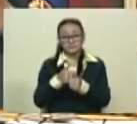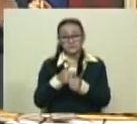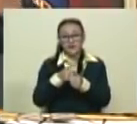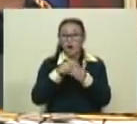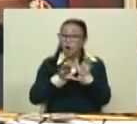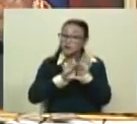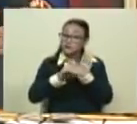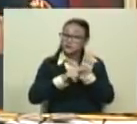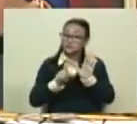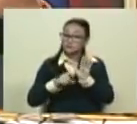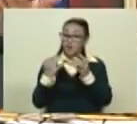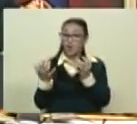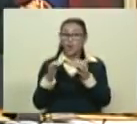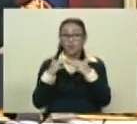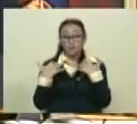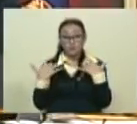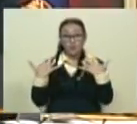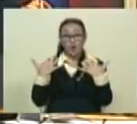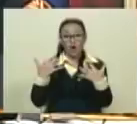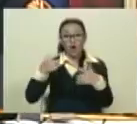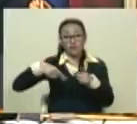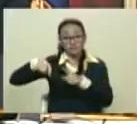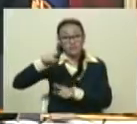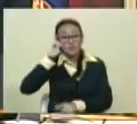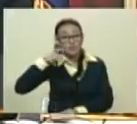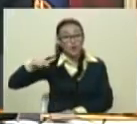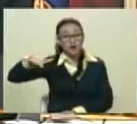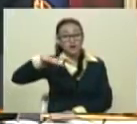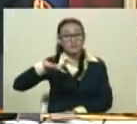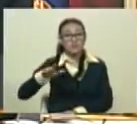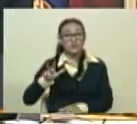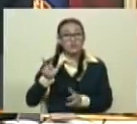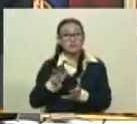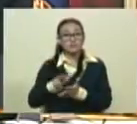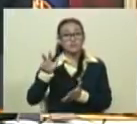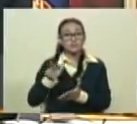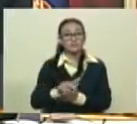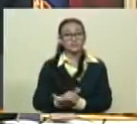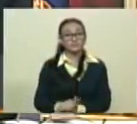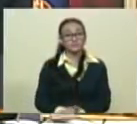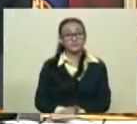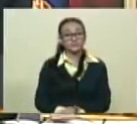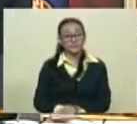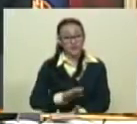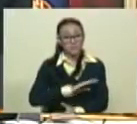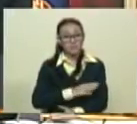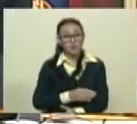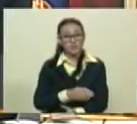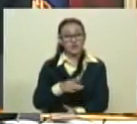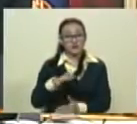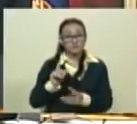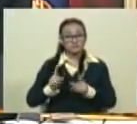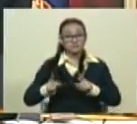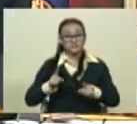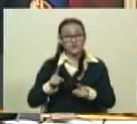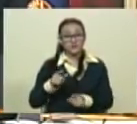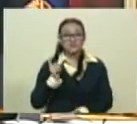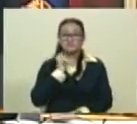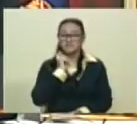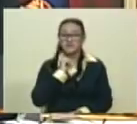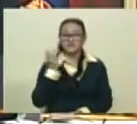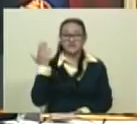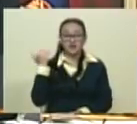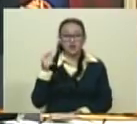supraconstitucionales, plenipotenciarias, originarias, y en ese caso el poder legislativo del viejo Congreso de la